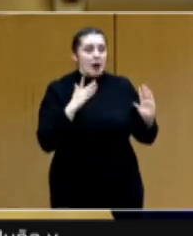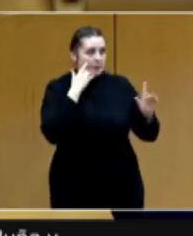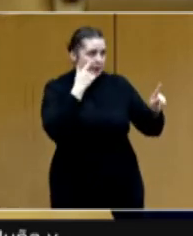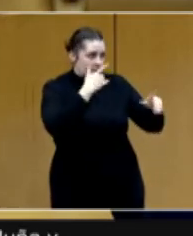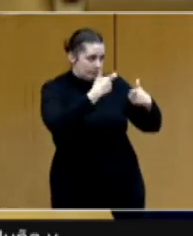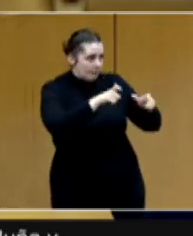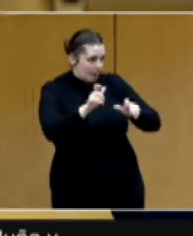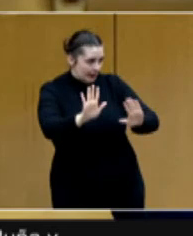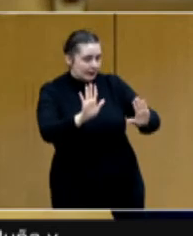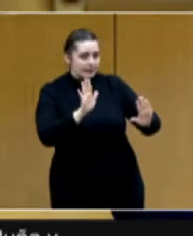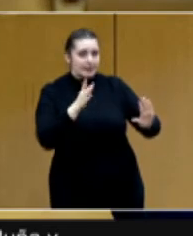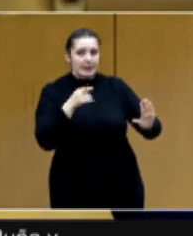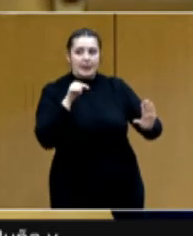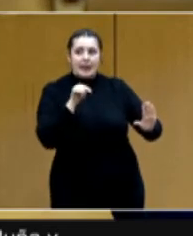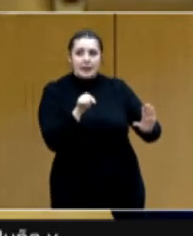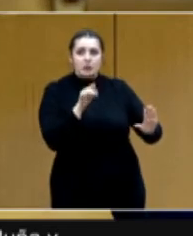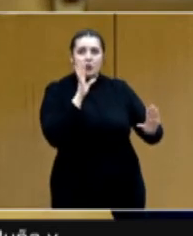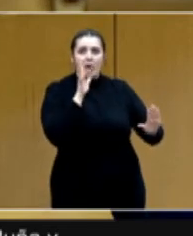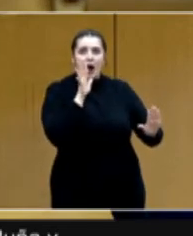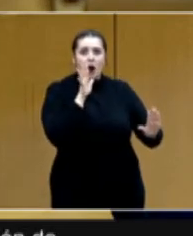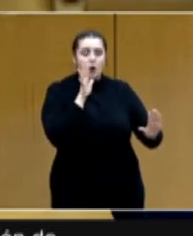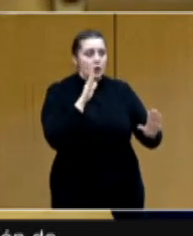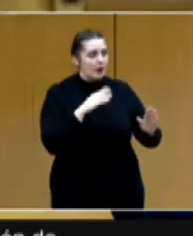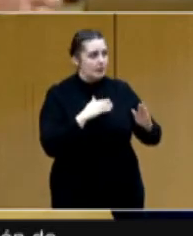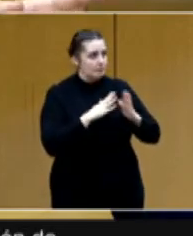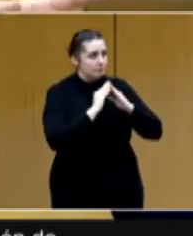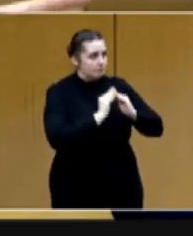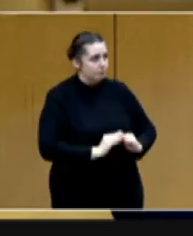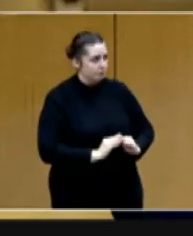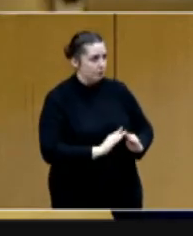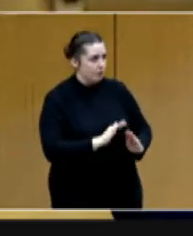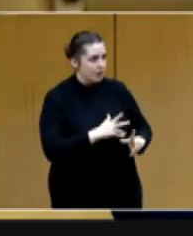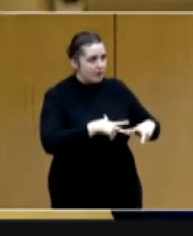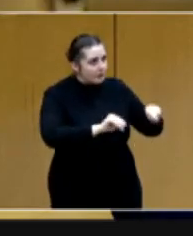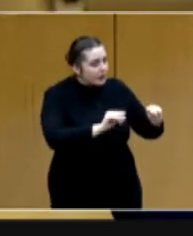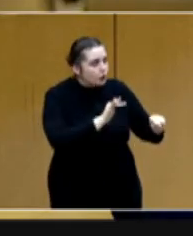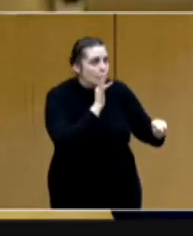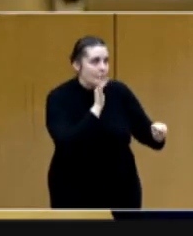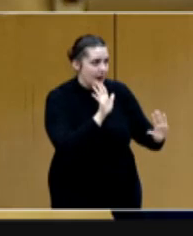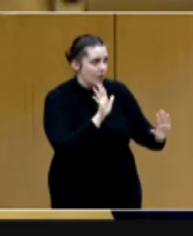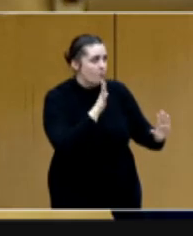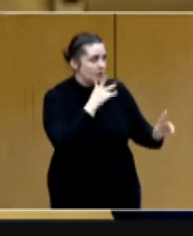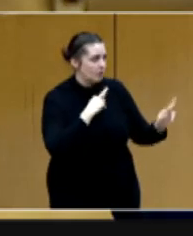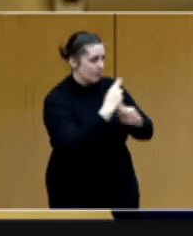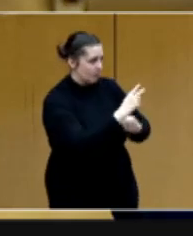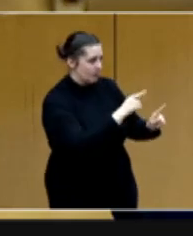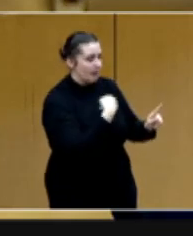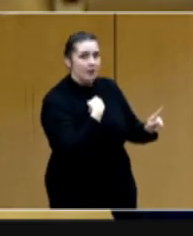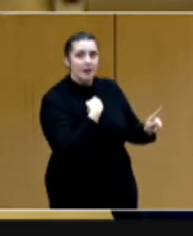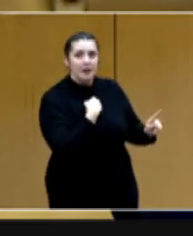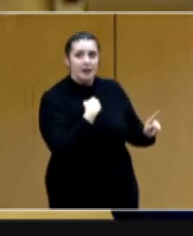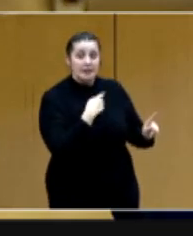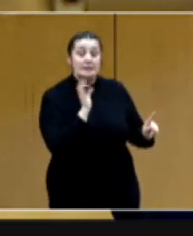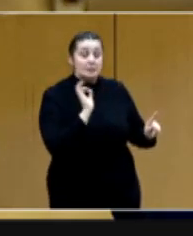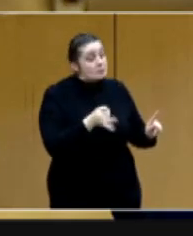está en en construcción y ahora respondo a la otra pregunta en construcción el sentido siguiente efectivamente en el